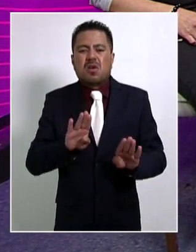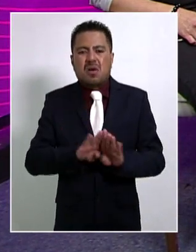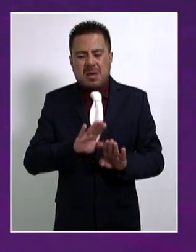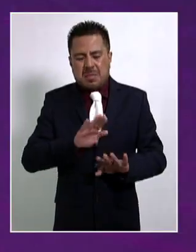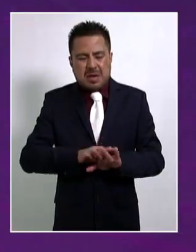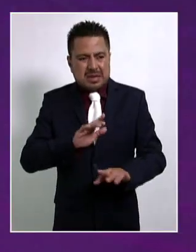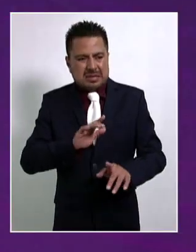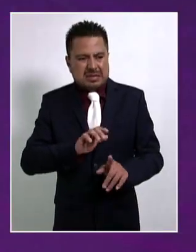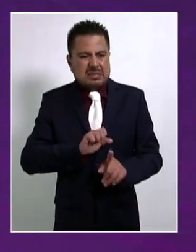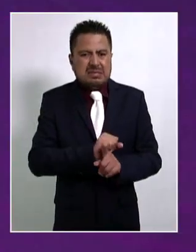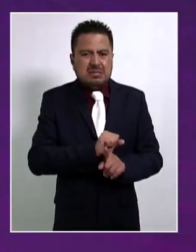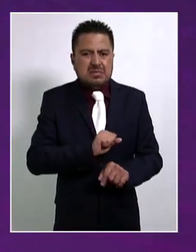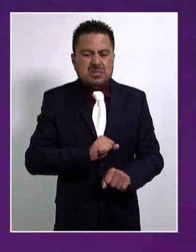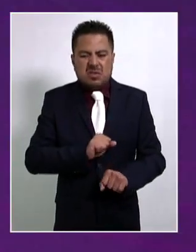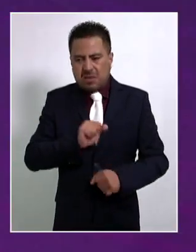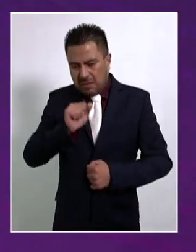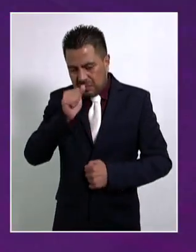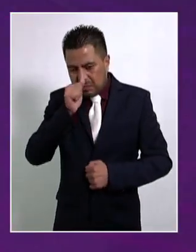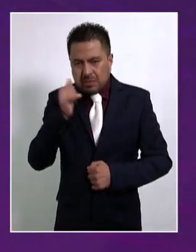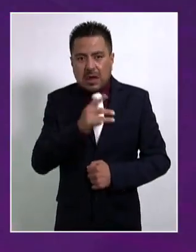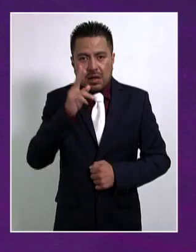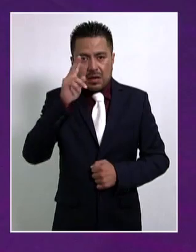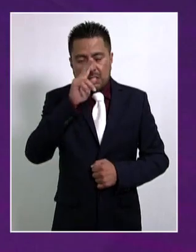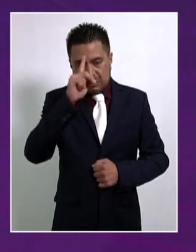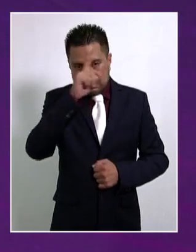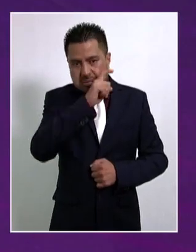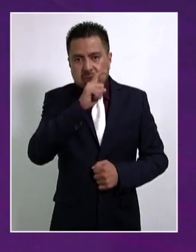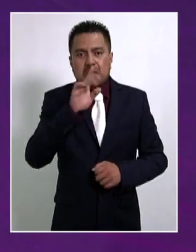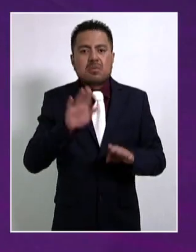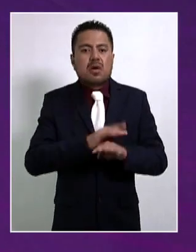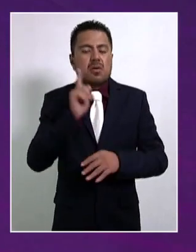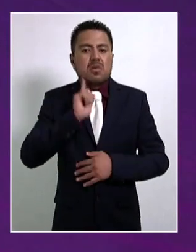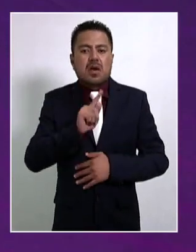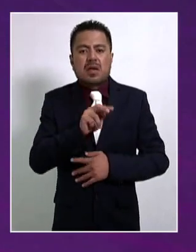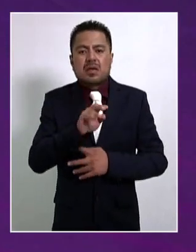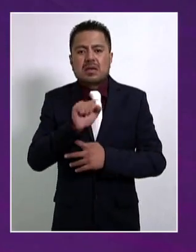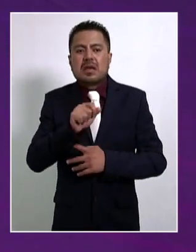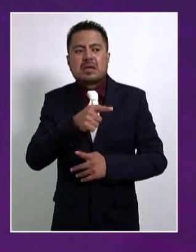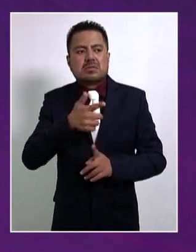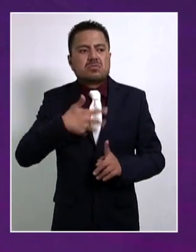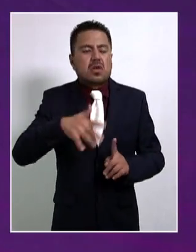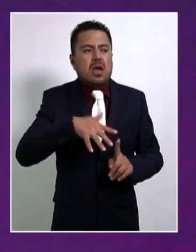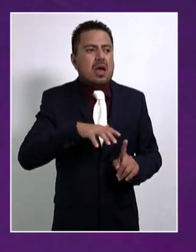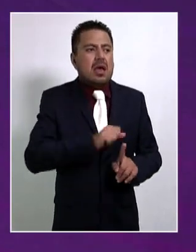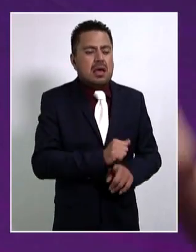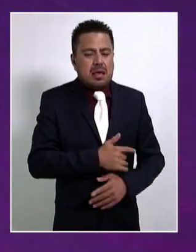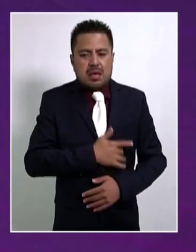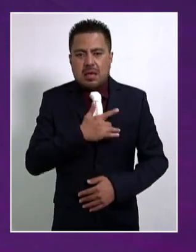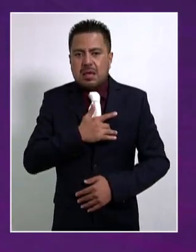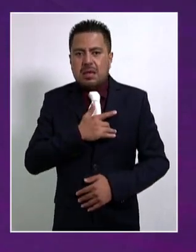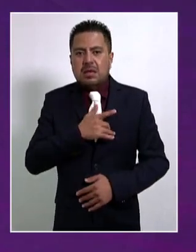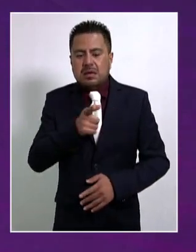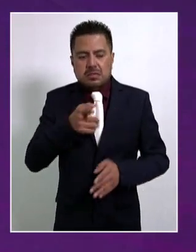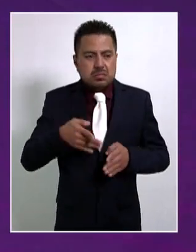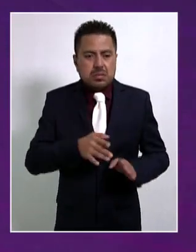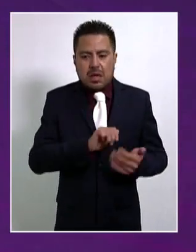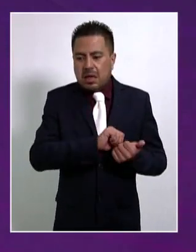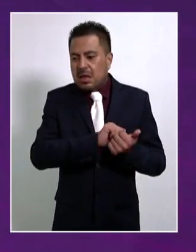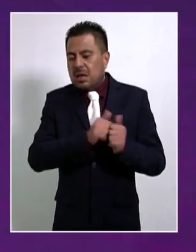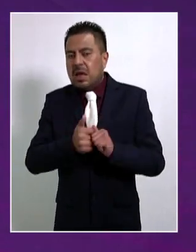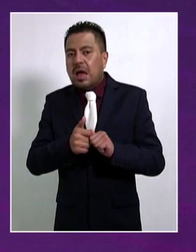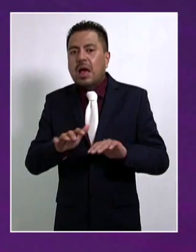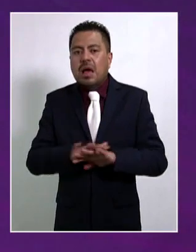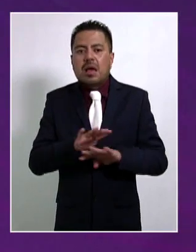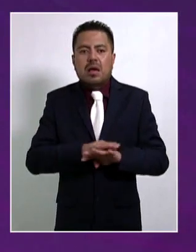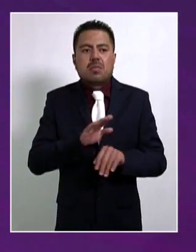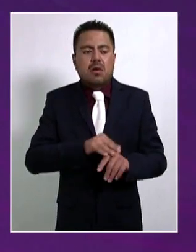mucho más salvaje. ¿Por qué? Porque se asume que la mujer trans es lo que está buscando, ¿no? Si transicionó hacia ser mujer es porque